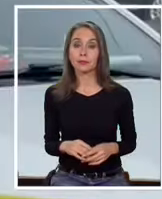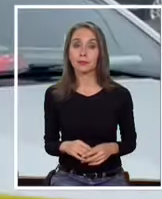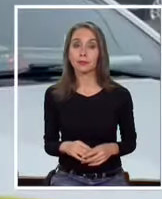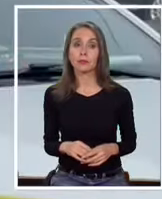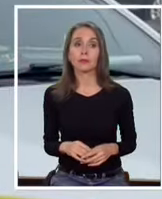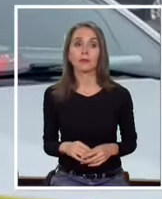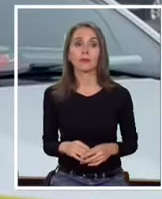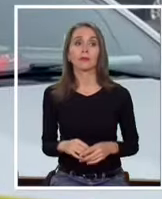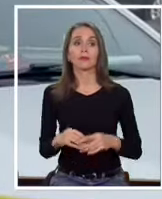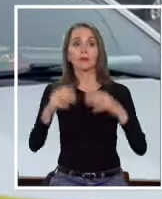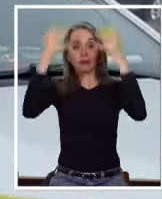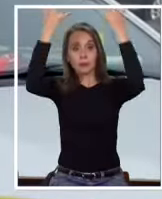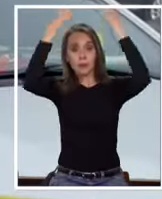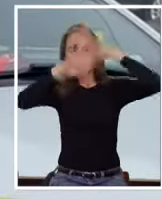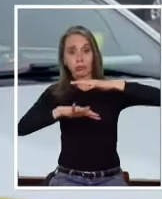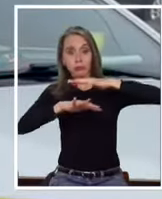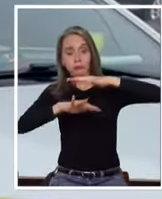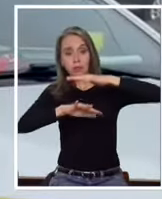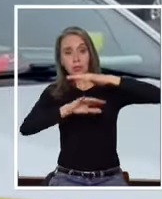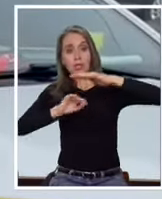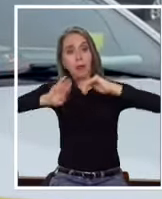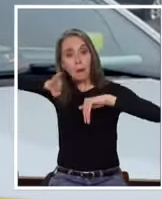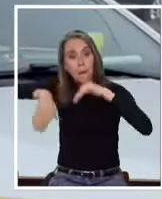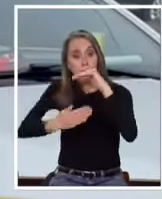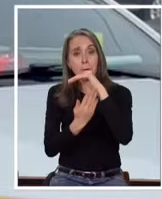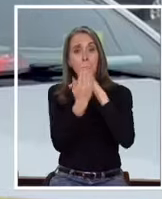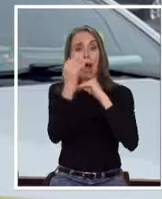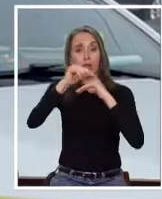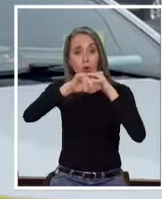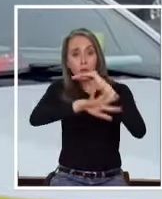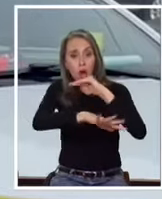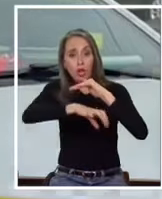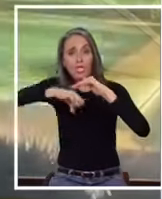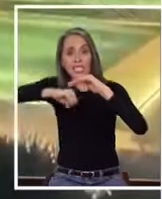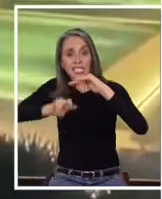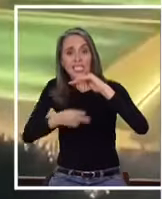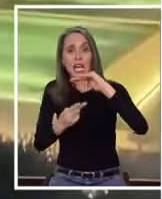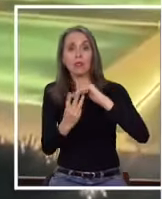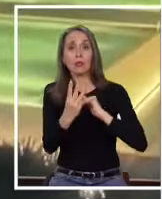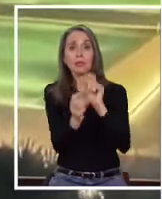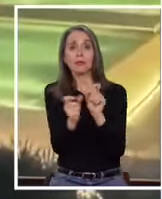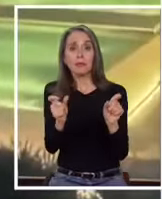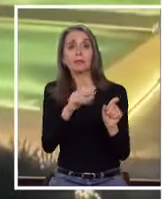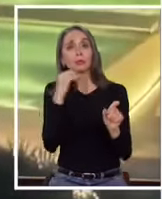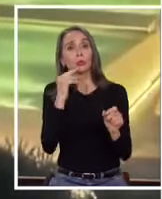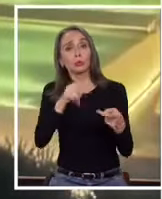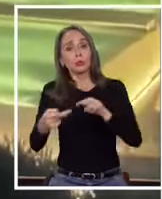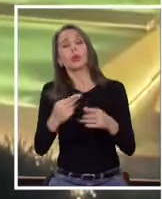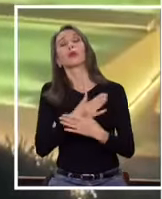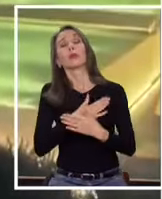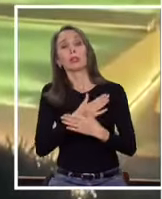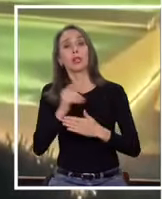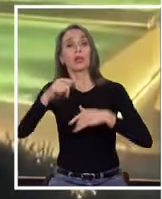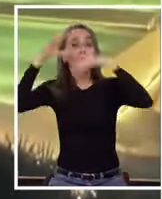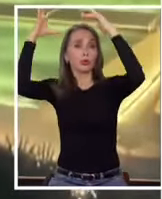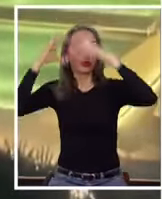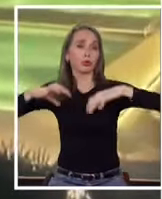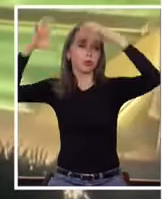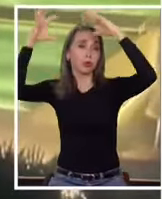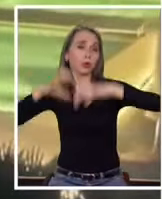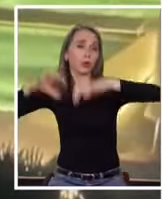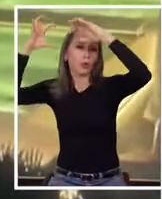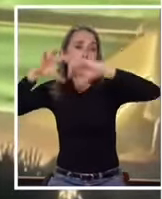El rescate de 3 cadáveres en la madrugada, las intensas tormentas eléctricas que trajeron copiosas lluvias